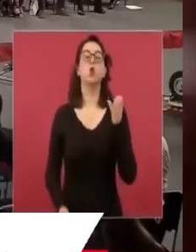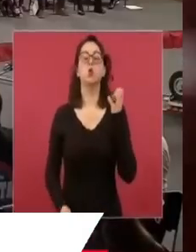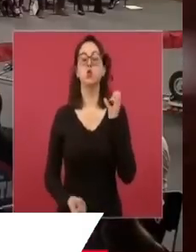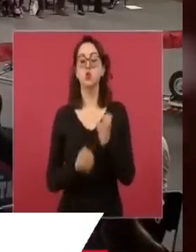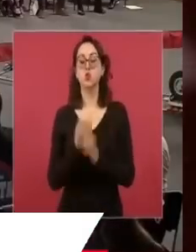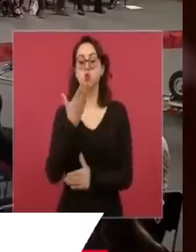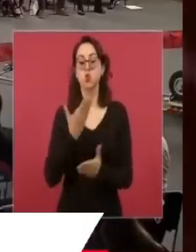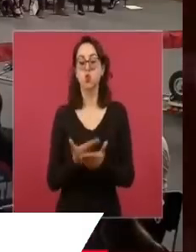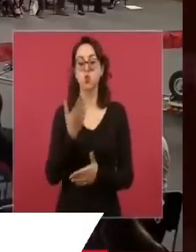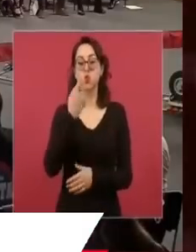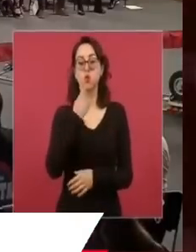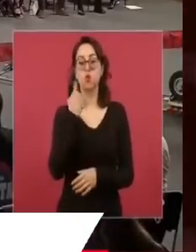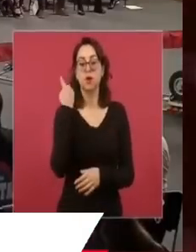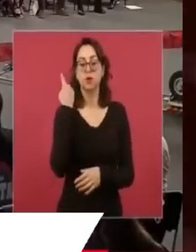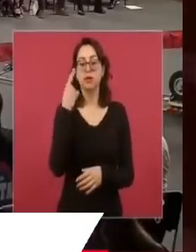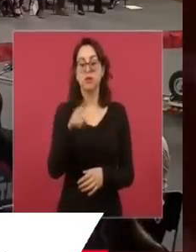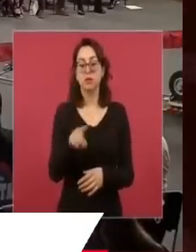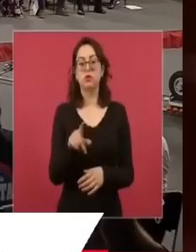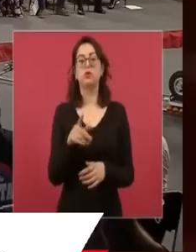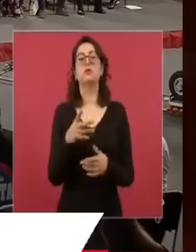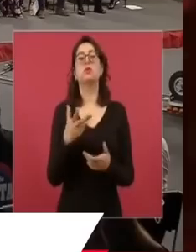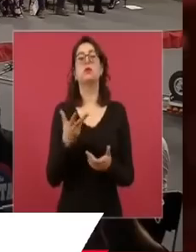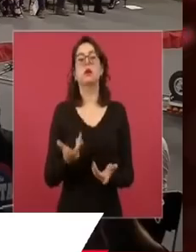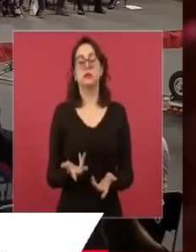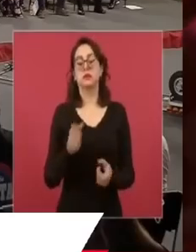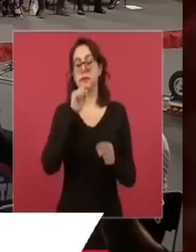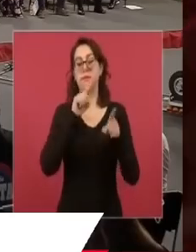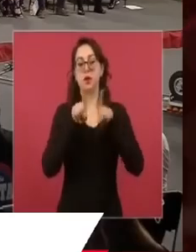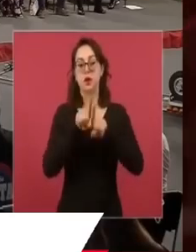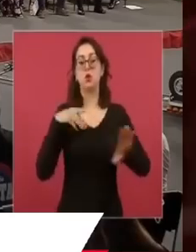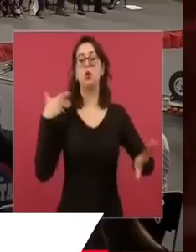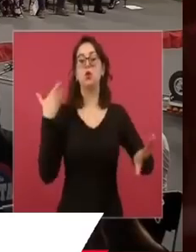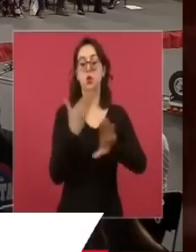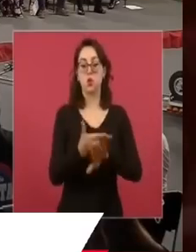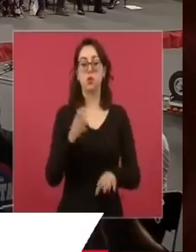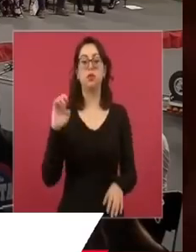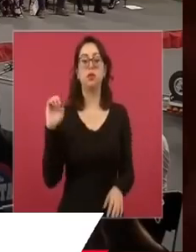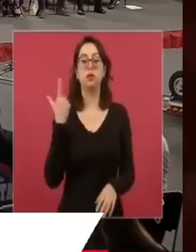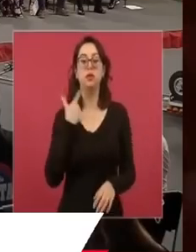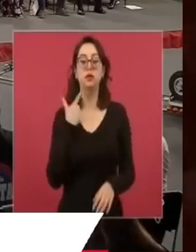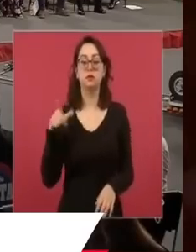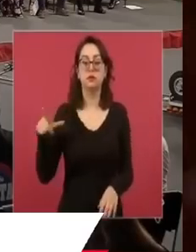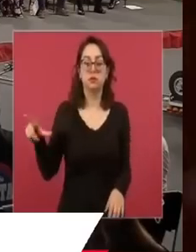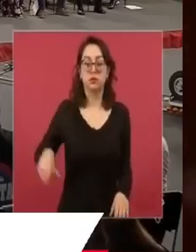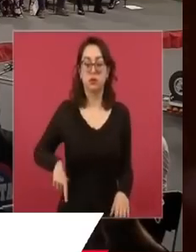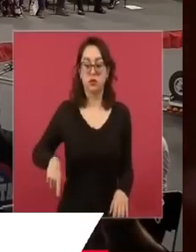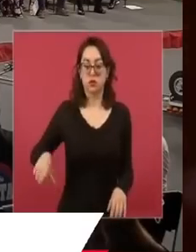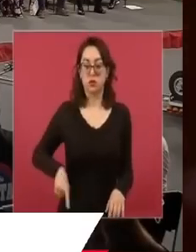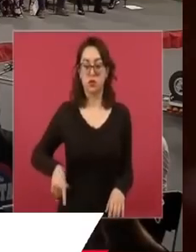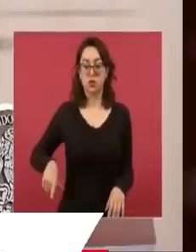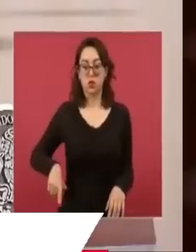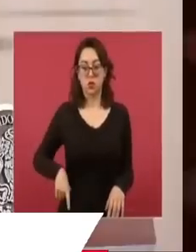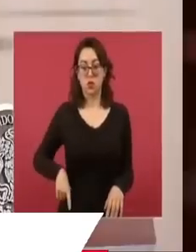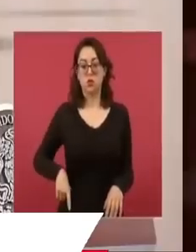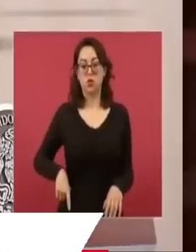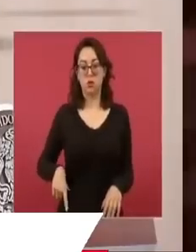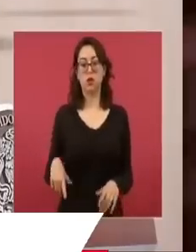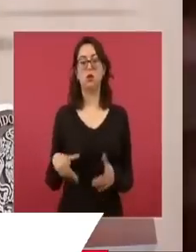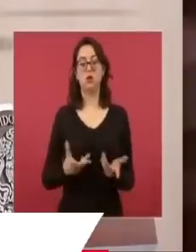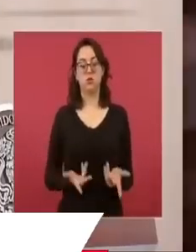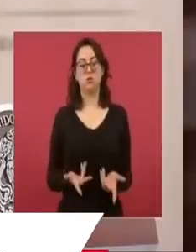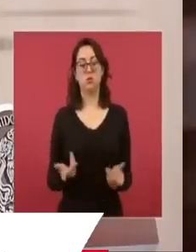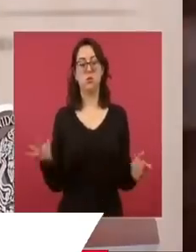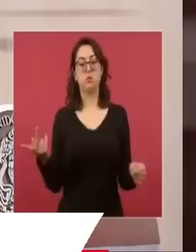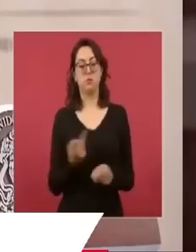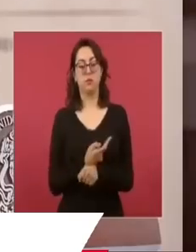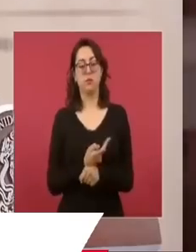había solicitado para la supuesta atención a las víctimas nunca se ejerció ese dinero se mandó a un